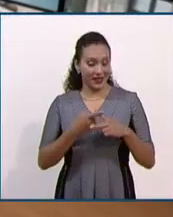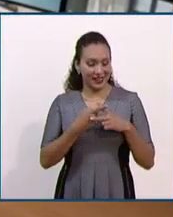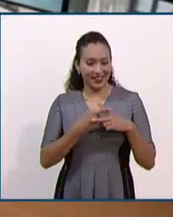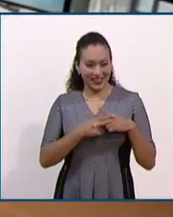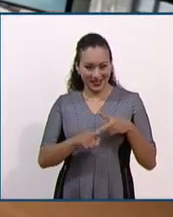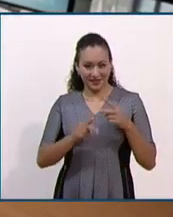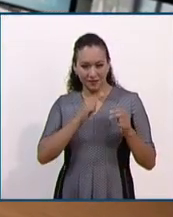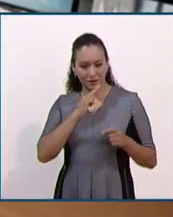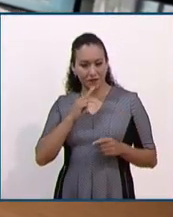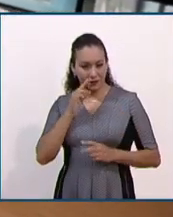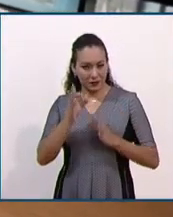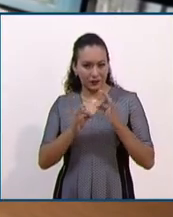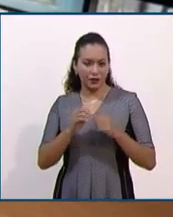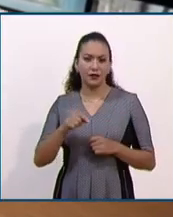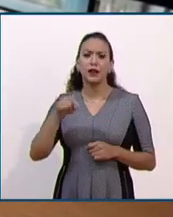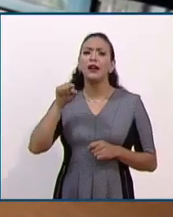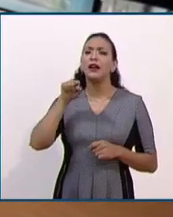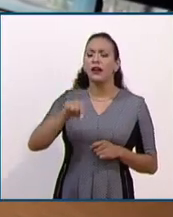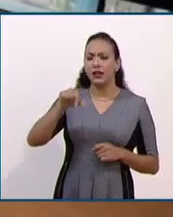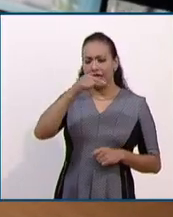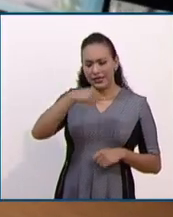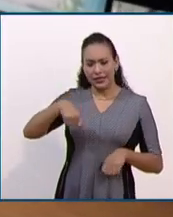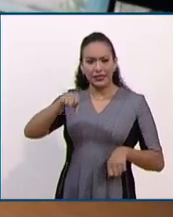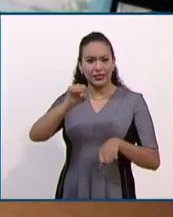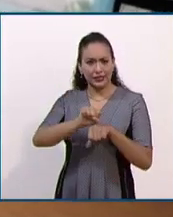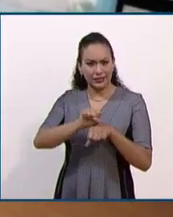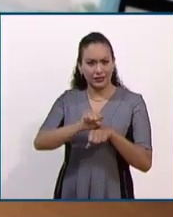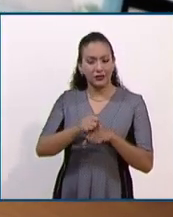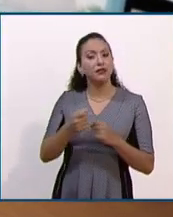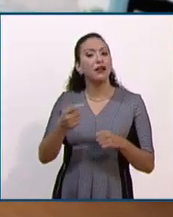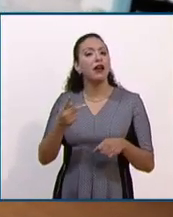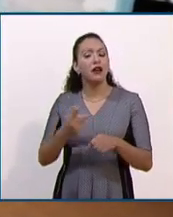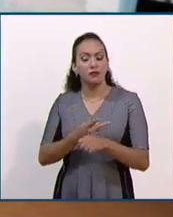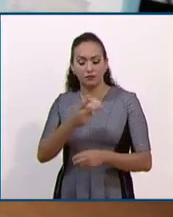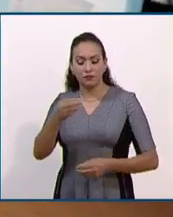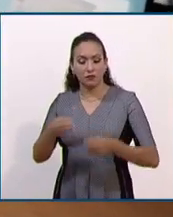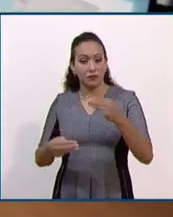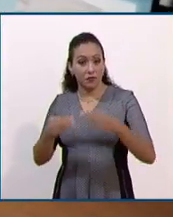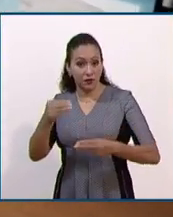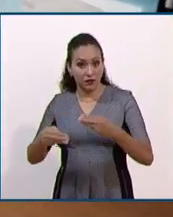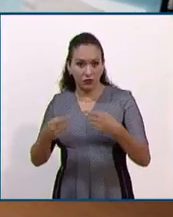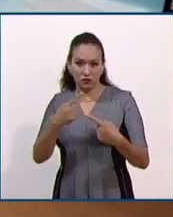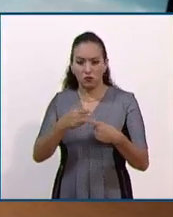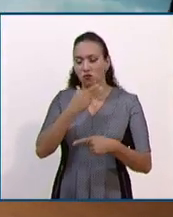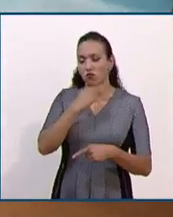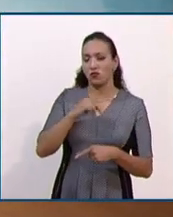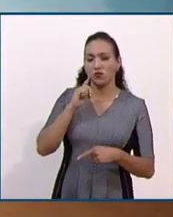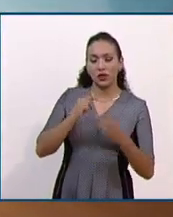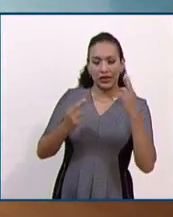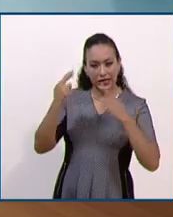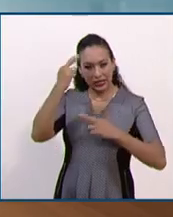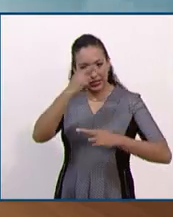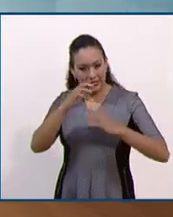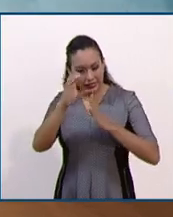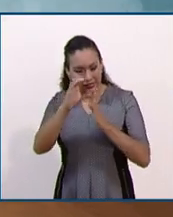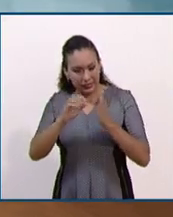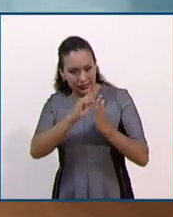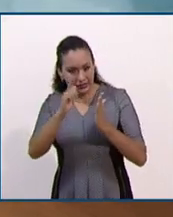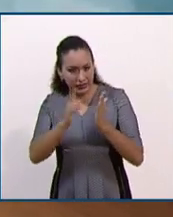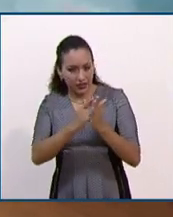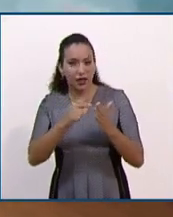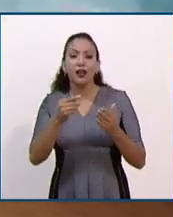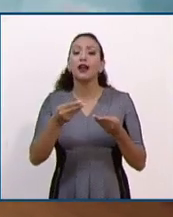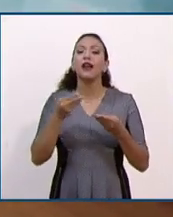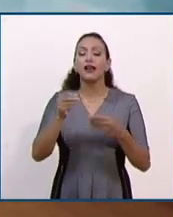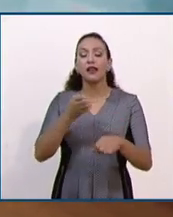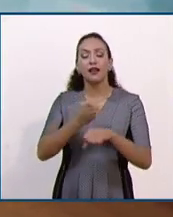Noticias. Esta semana el Pleno de Ministras y Ministros resolvió una declaratoria general de inconstitucionalidad relacionada con las disposiciones del Estado